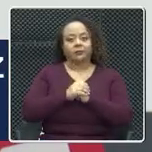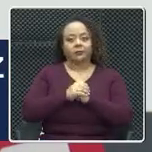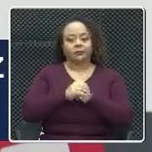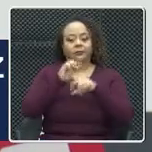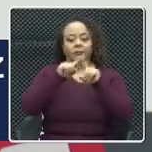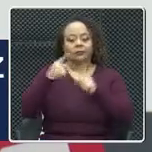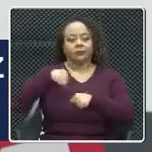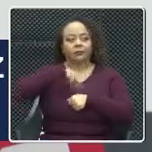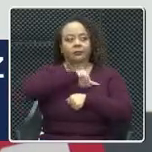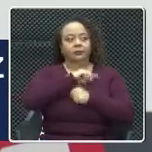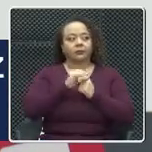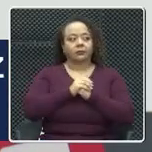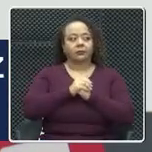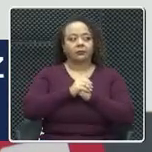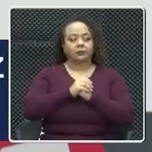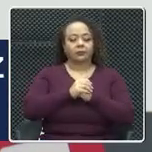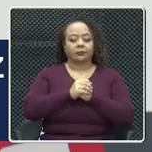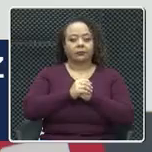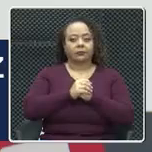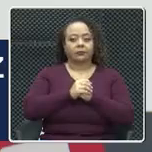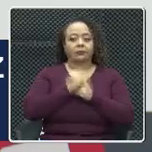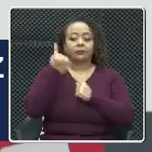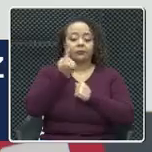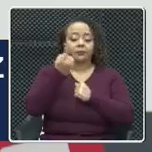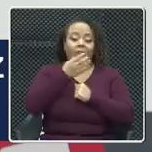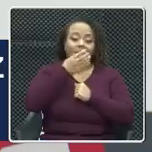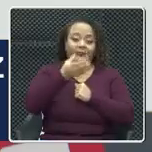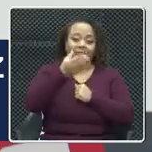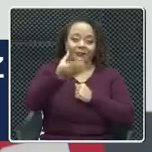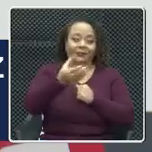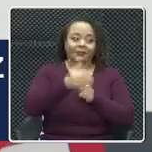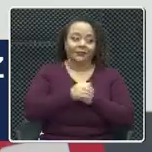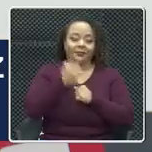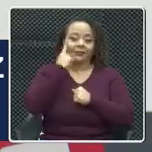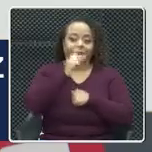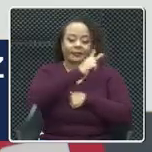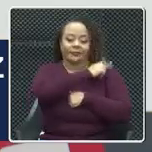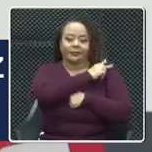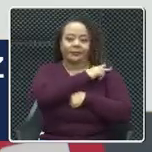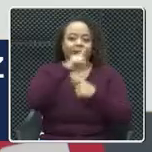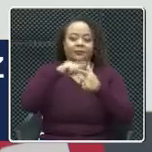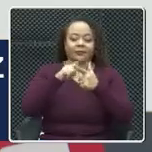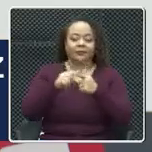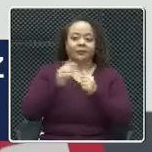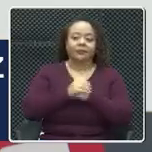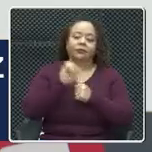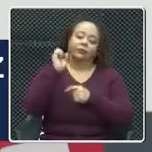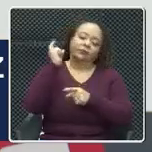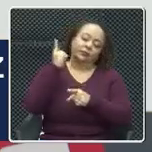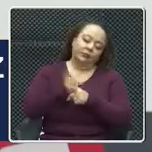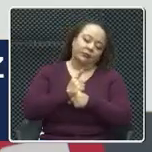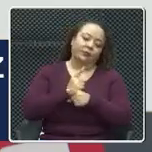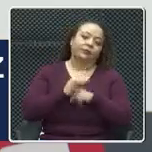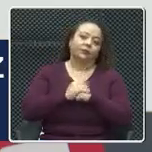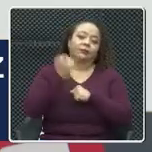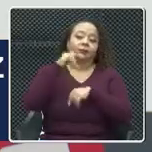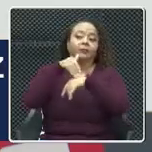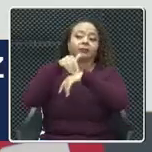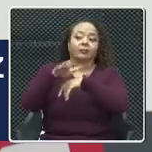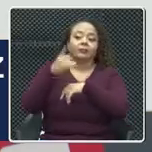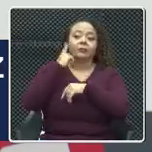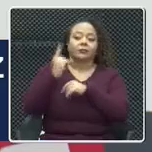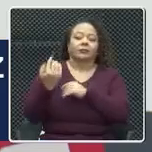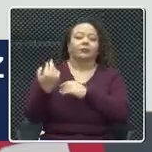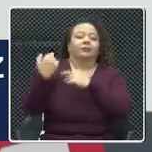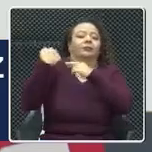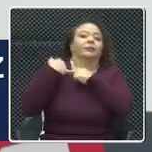Pero nosotros somos un ente de recomendación al patrono. Entonces, okay, efectivamente, si fue enviado por